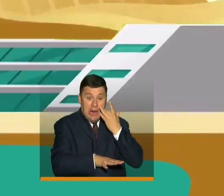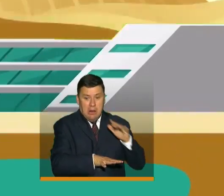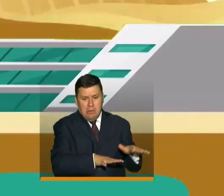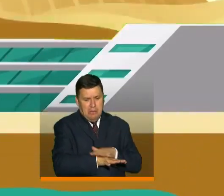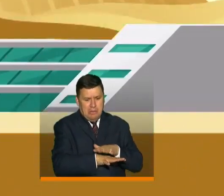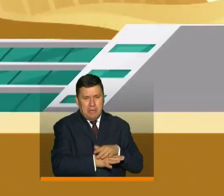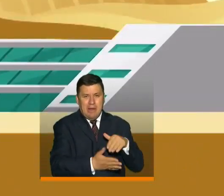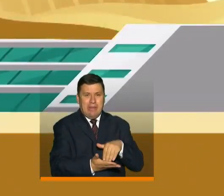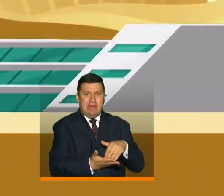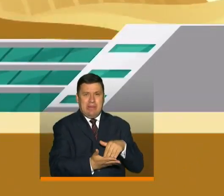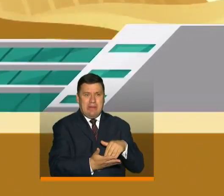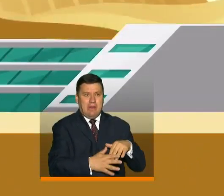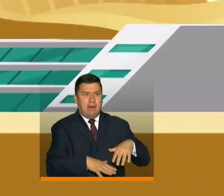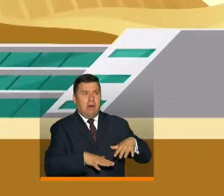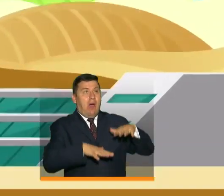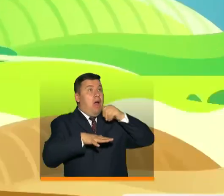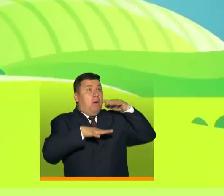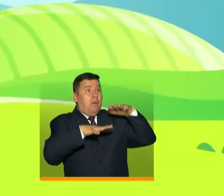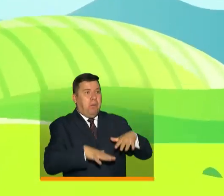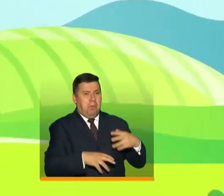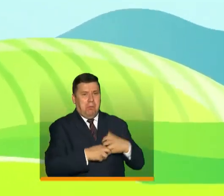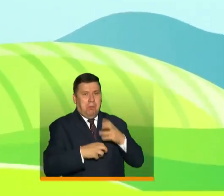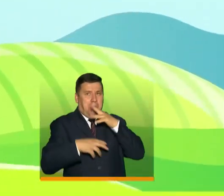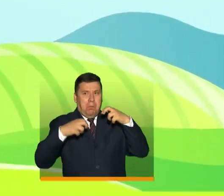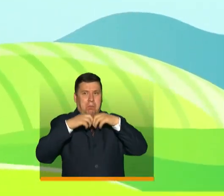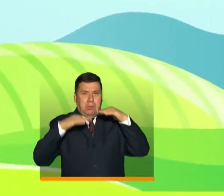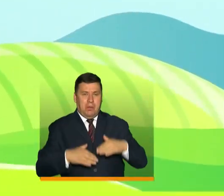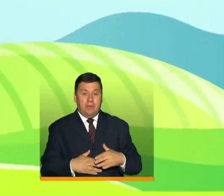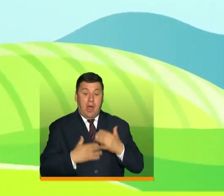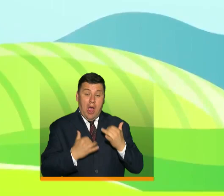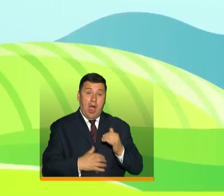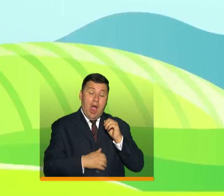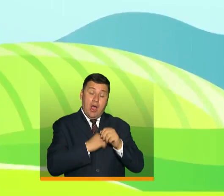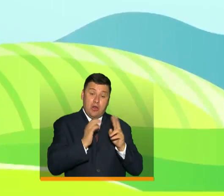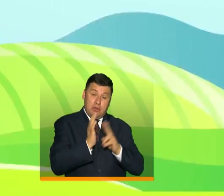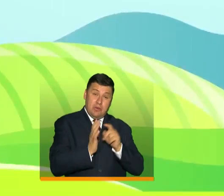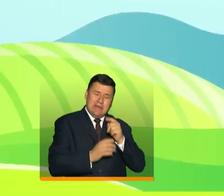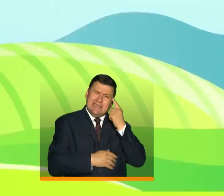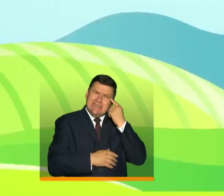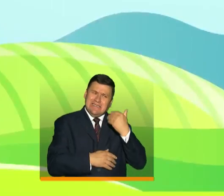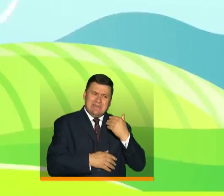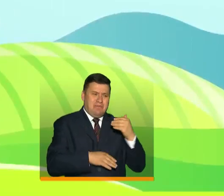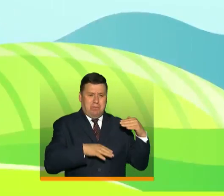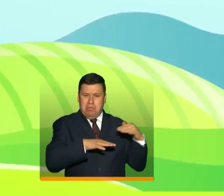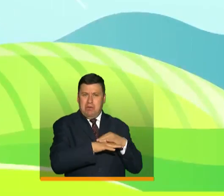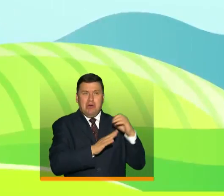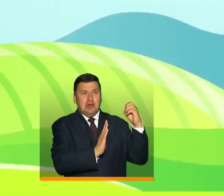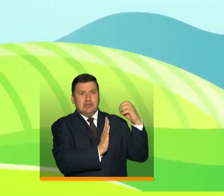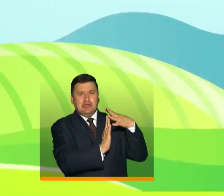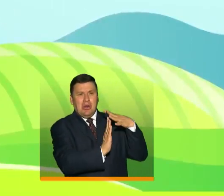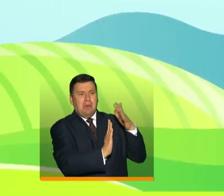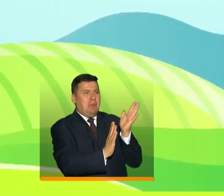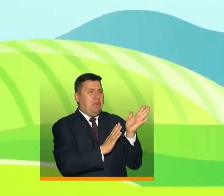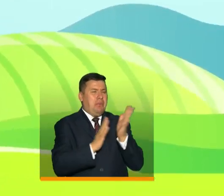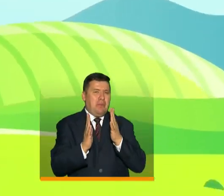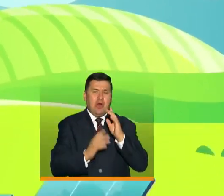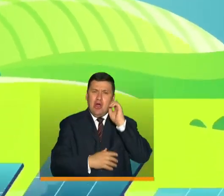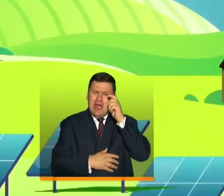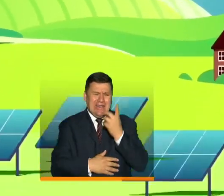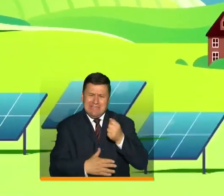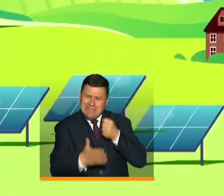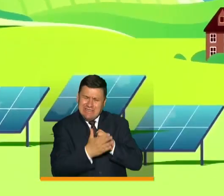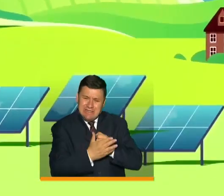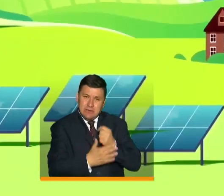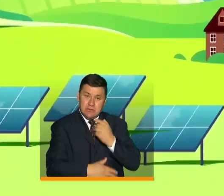pero vulnerable ante eventos climáticos. En 2018, menos del 1% provenía de fuentes no convencionales como el sol y el viento. El gobierno